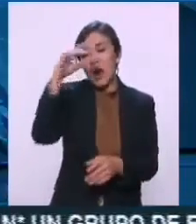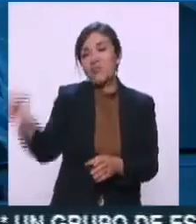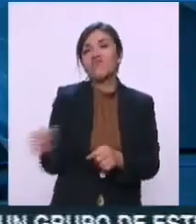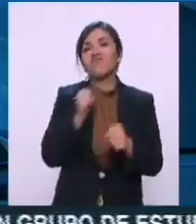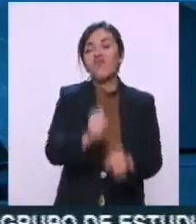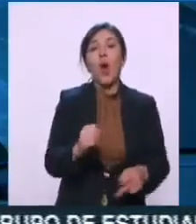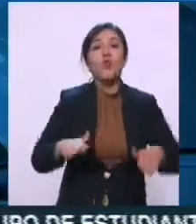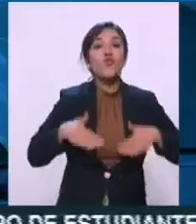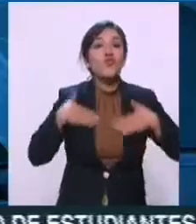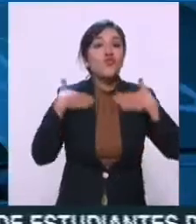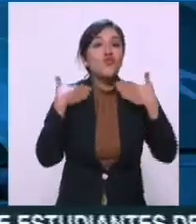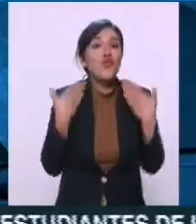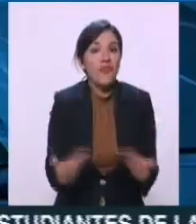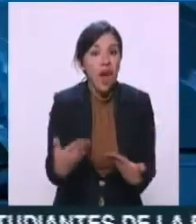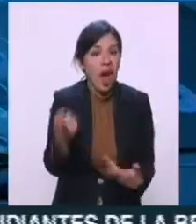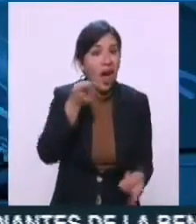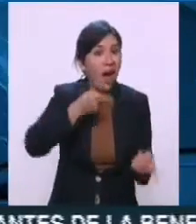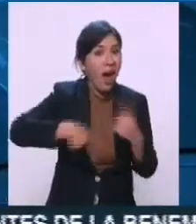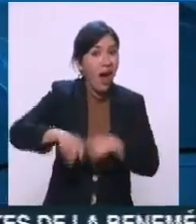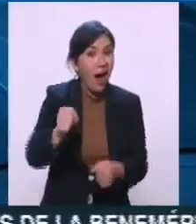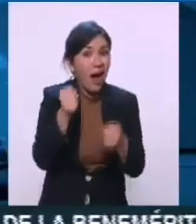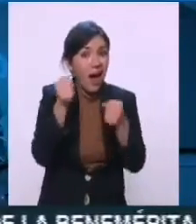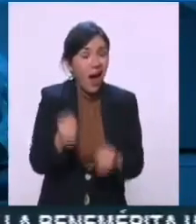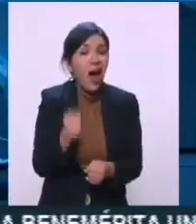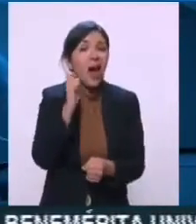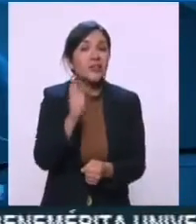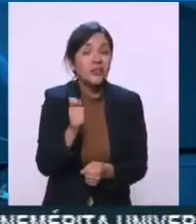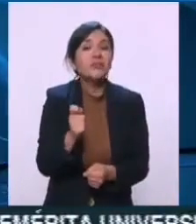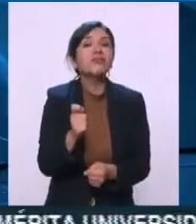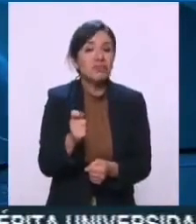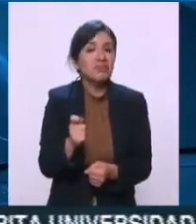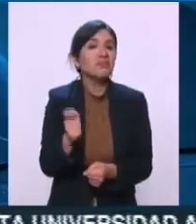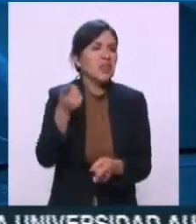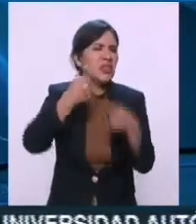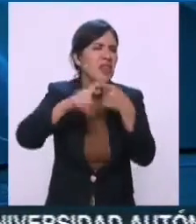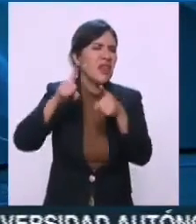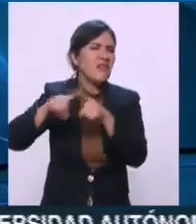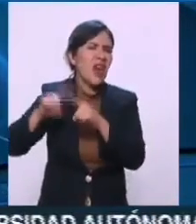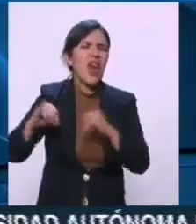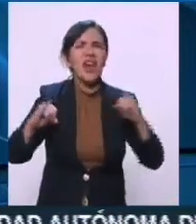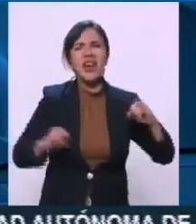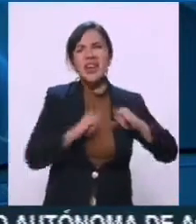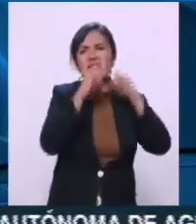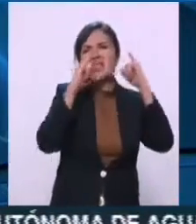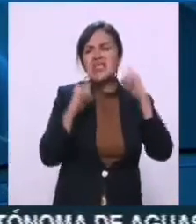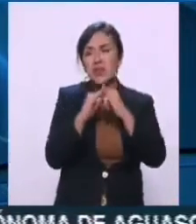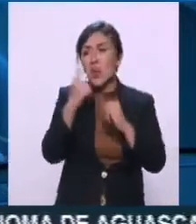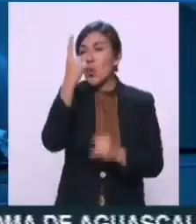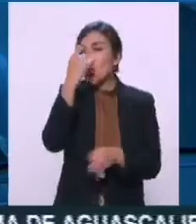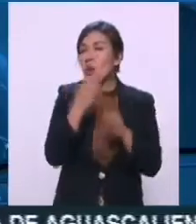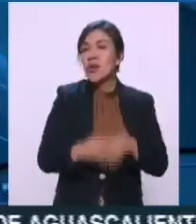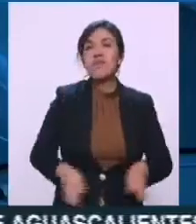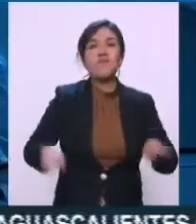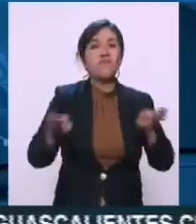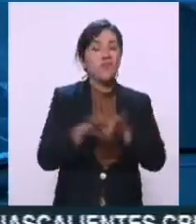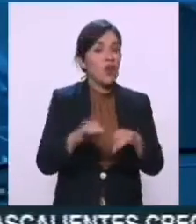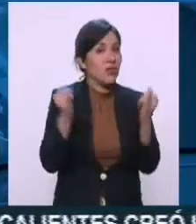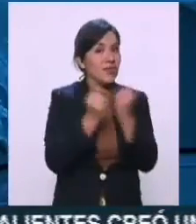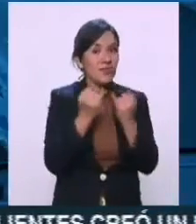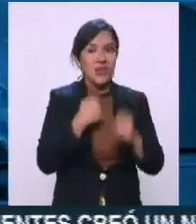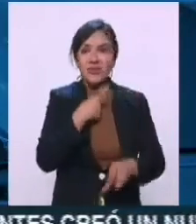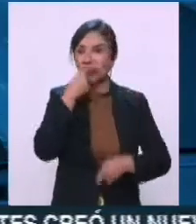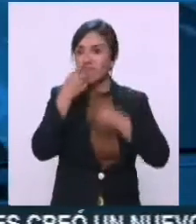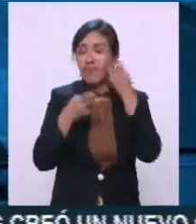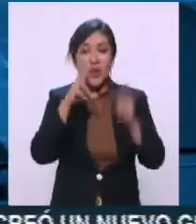acusados. Y cuando hablo de todo el aparato de seguridad, hablo de las distintas instancias. Y hay algo muy importante que tampoco